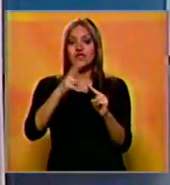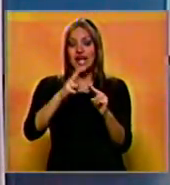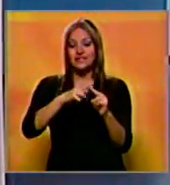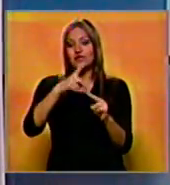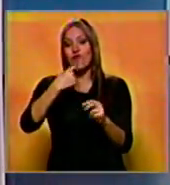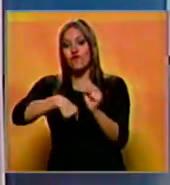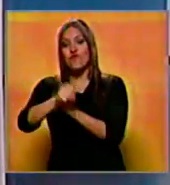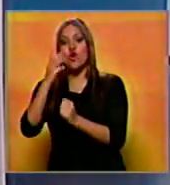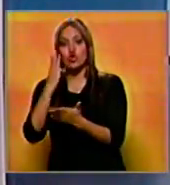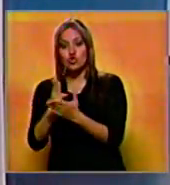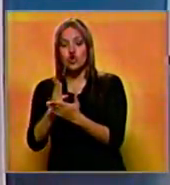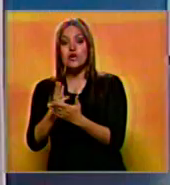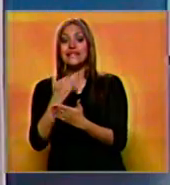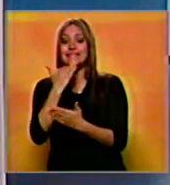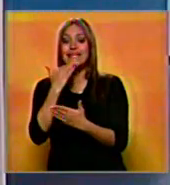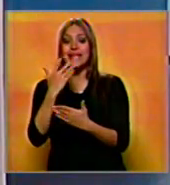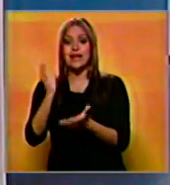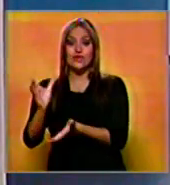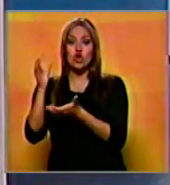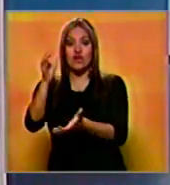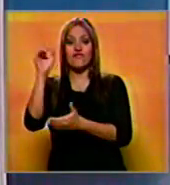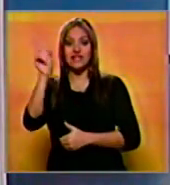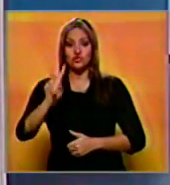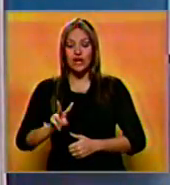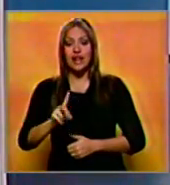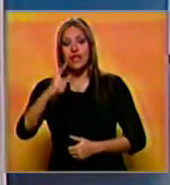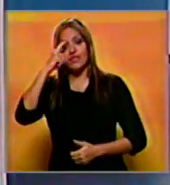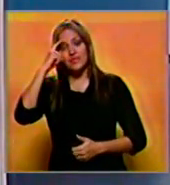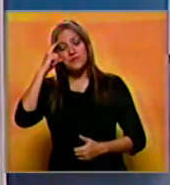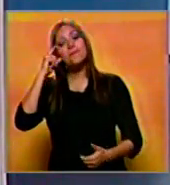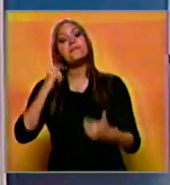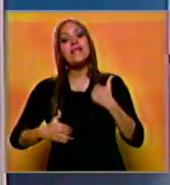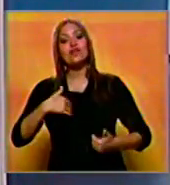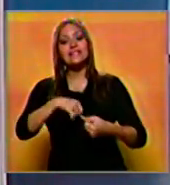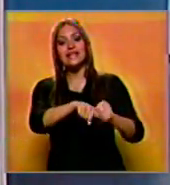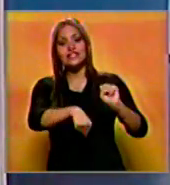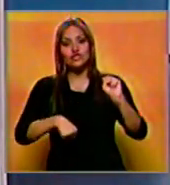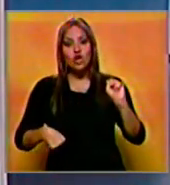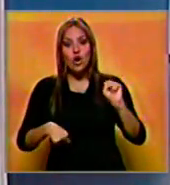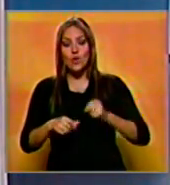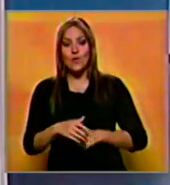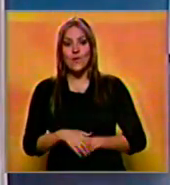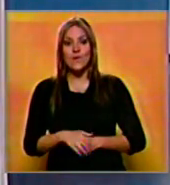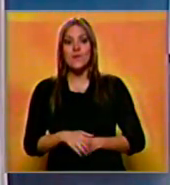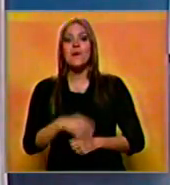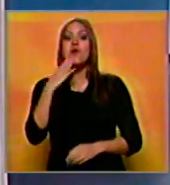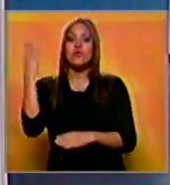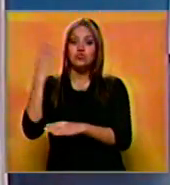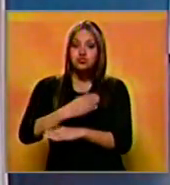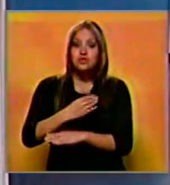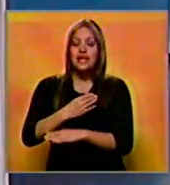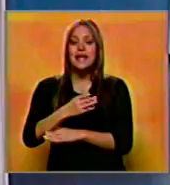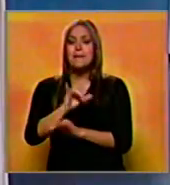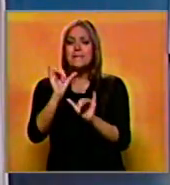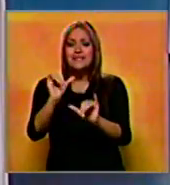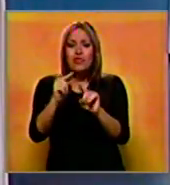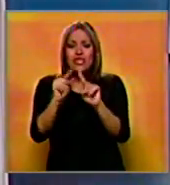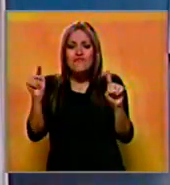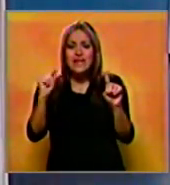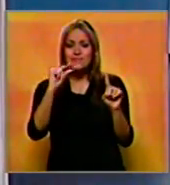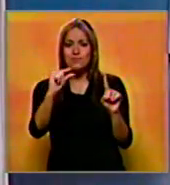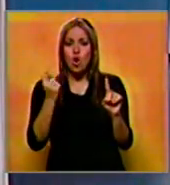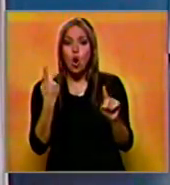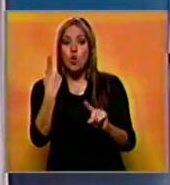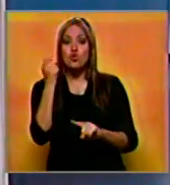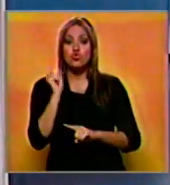se colocaron un paso de la final de la Copa Venezuela. Este miércoles en la ciudad de San Cristóbal, el Carrusel Aurinegro derrotó al Zamora por la misma diferencia con